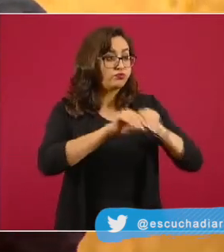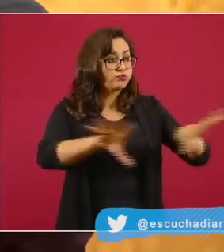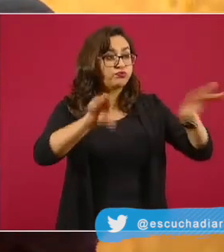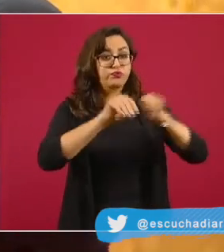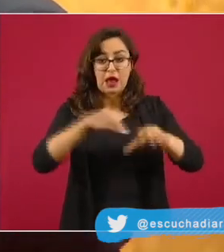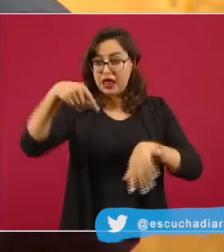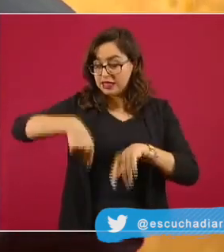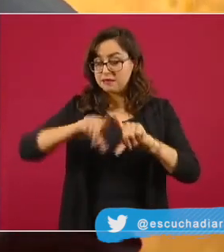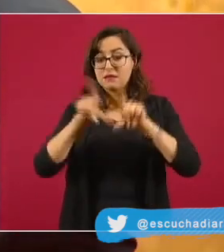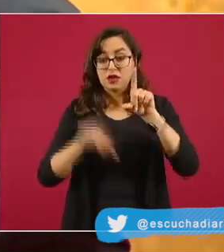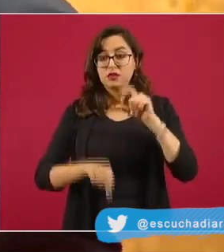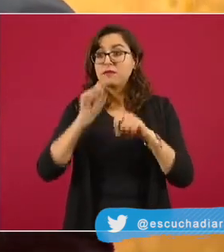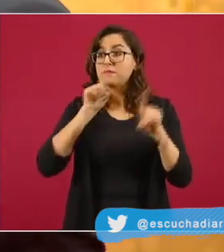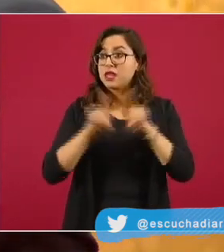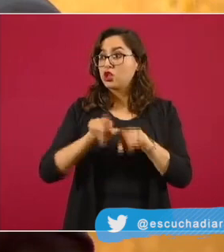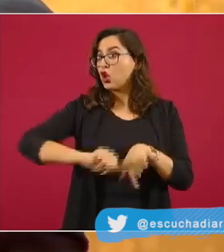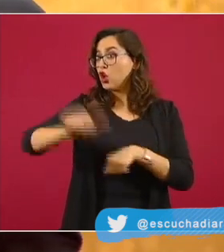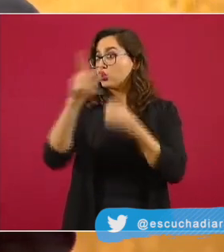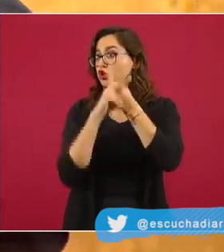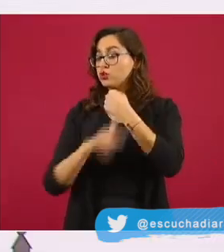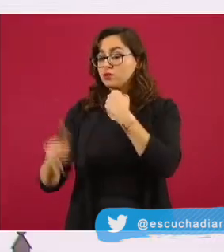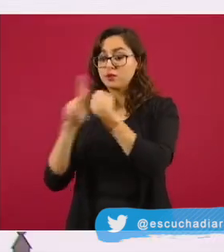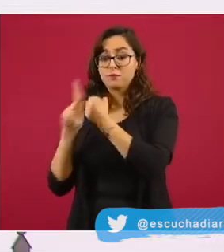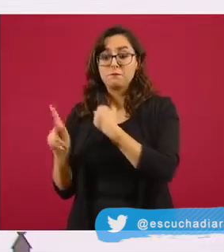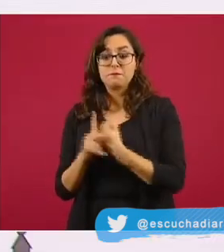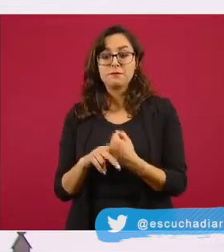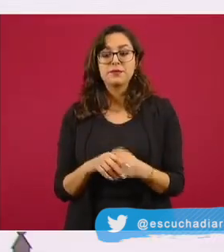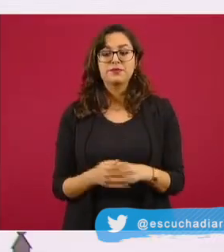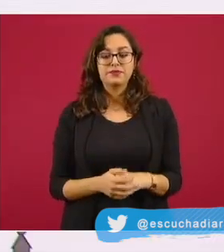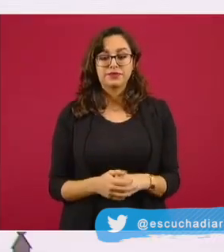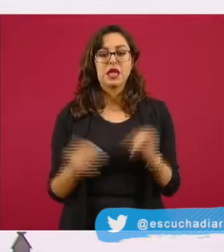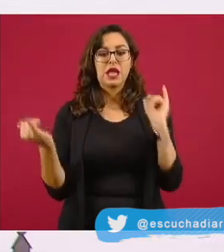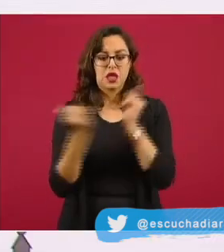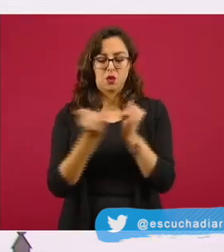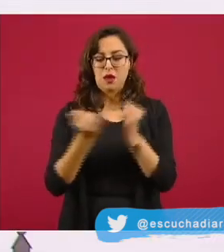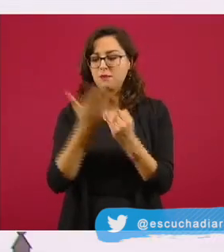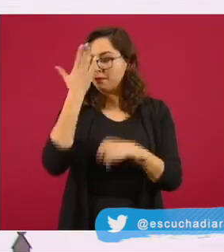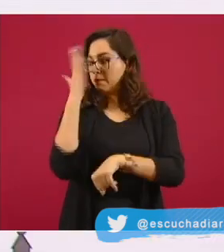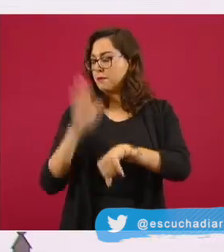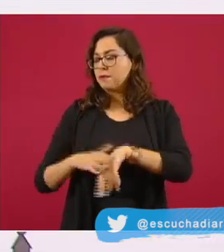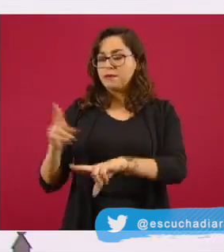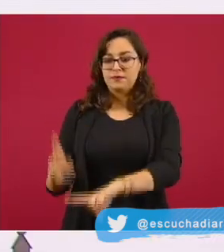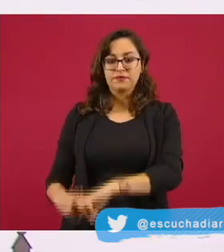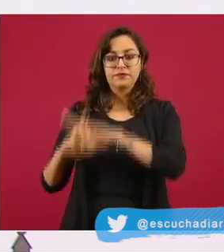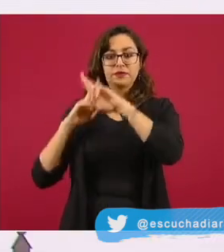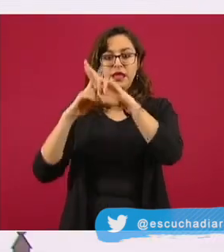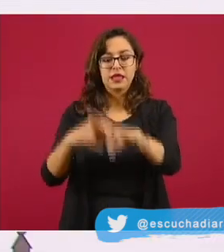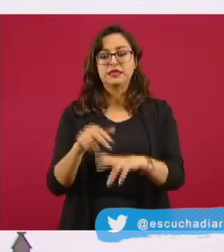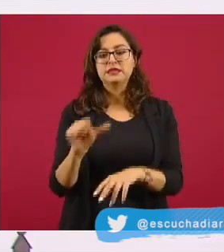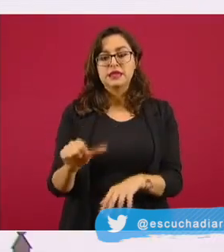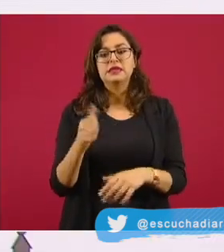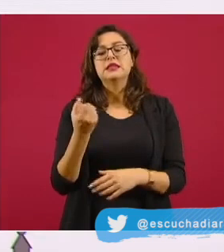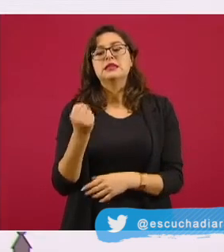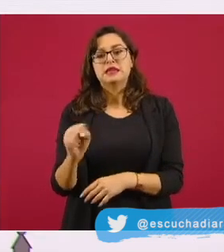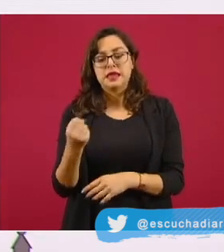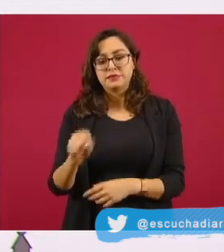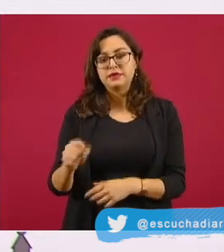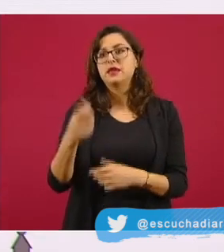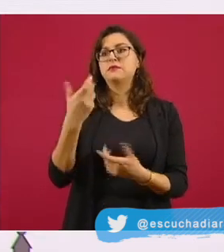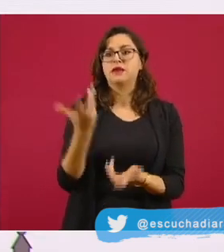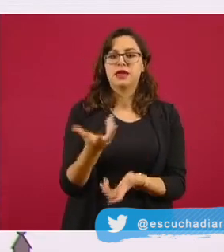Se celebraron los actos cívicos del grito y el desfile de independencia, así como